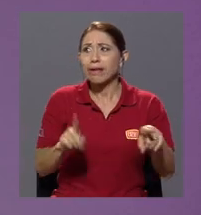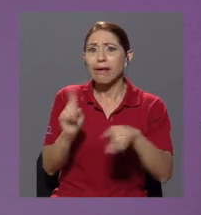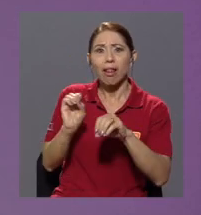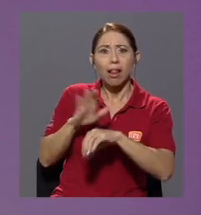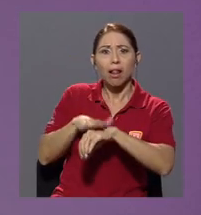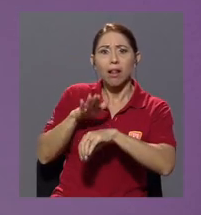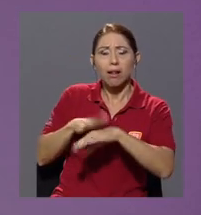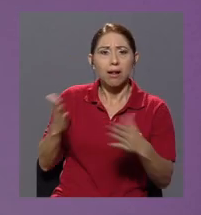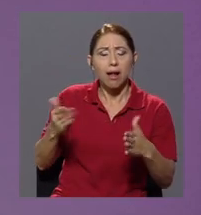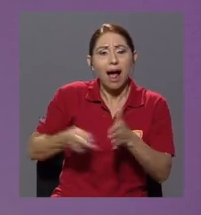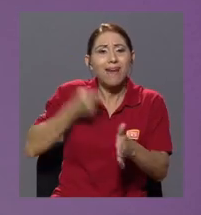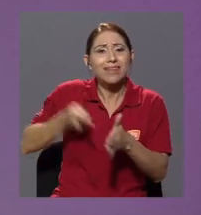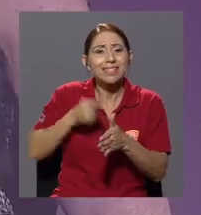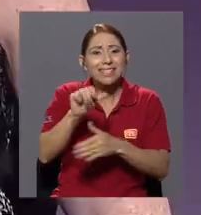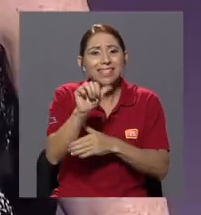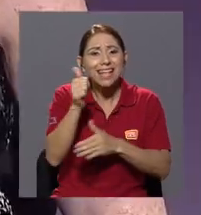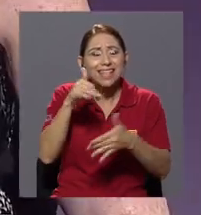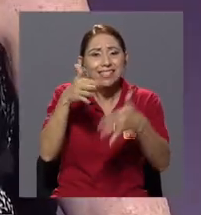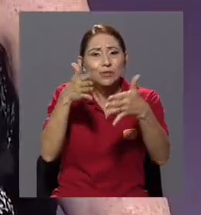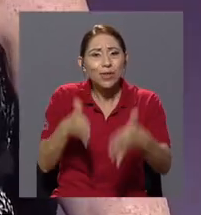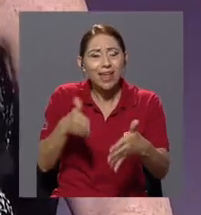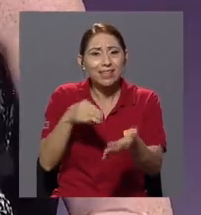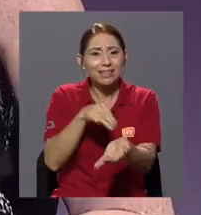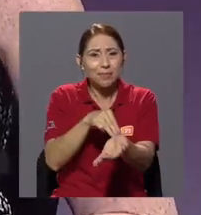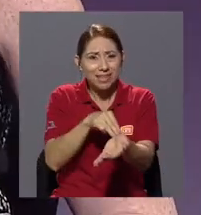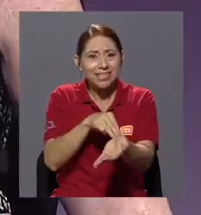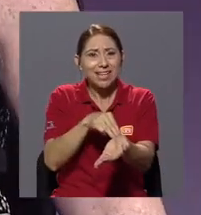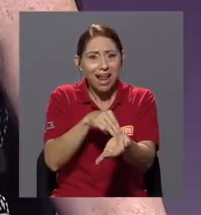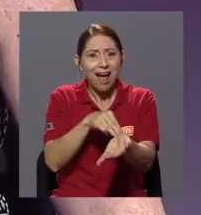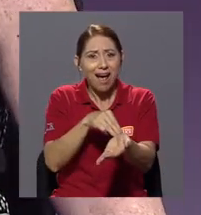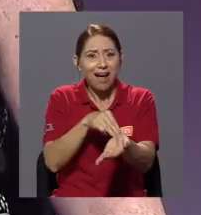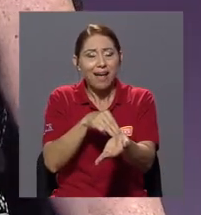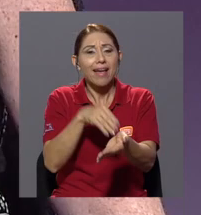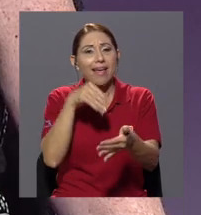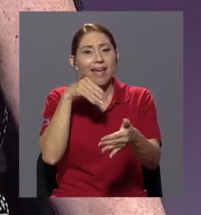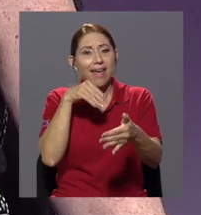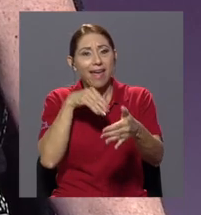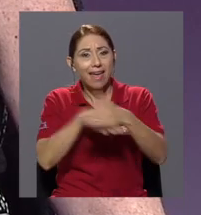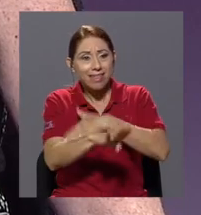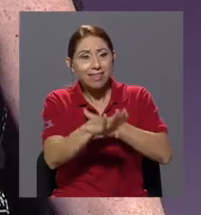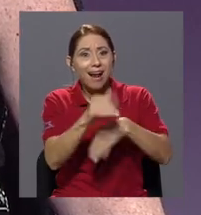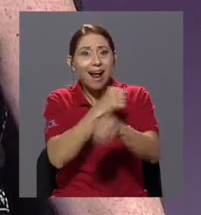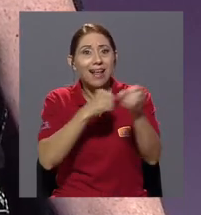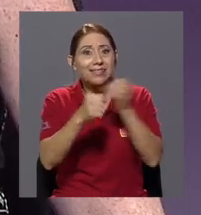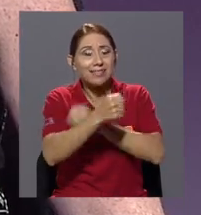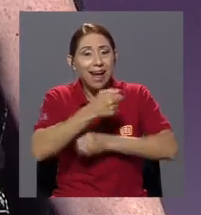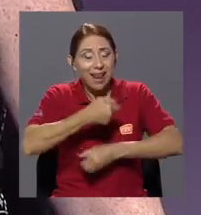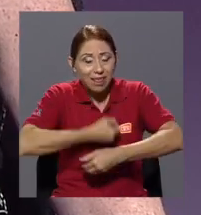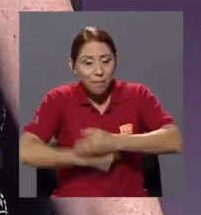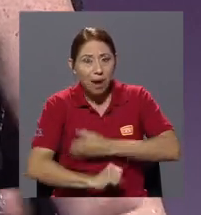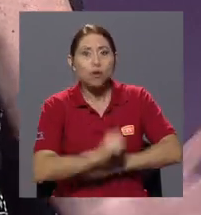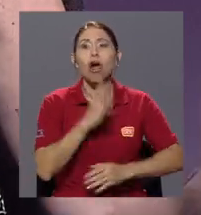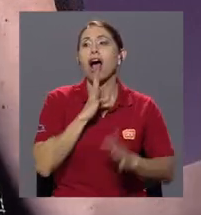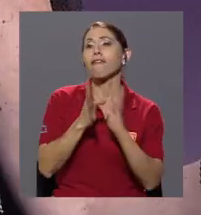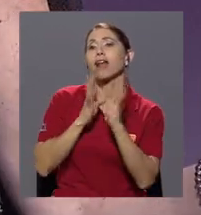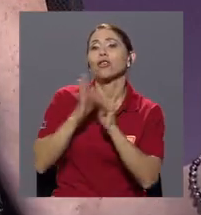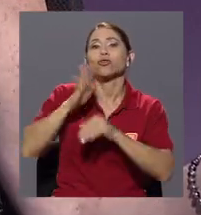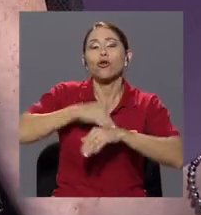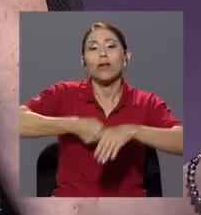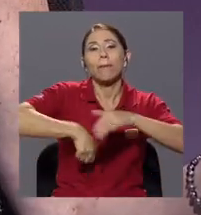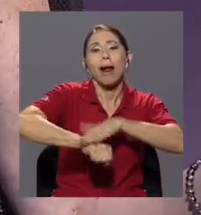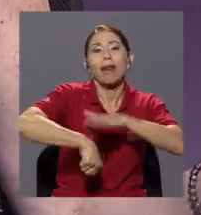consentimiento era a veces 10 estudiantes de medicina entraron en la sala hablando del